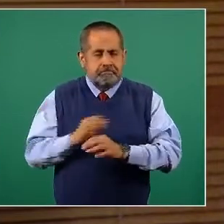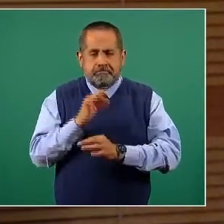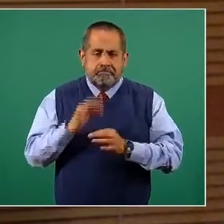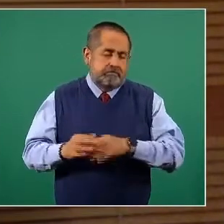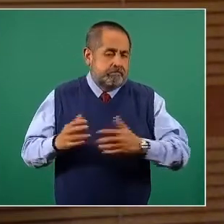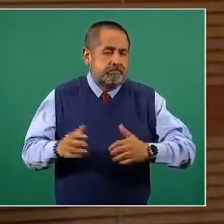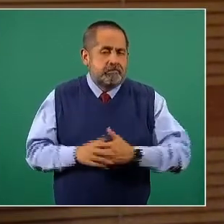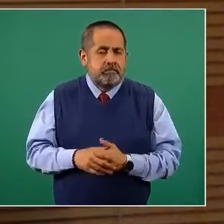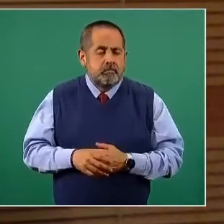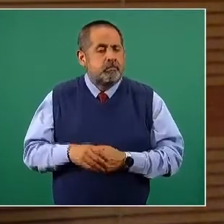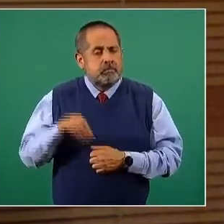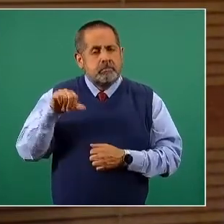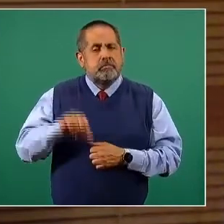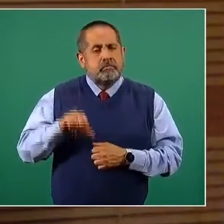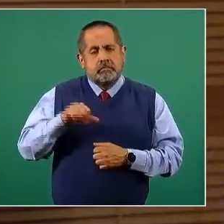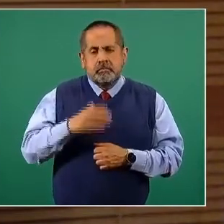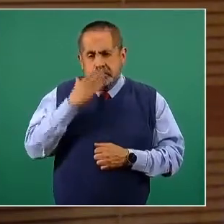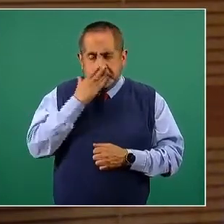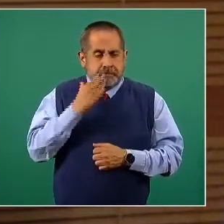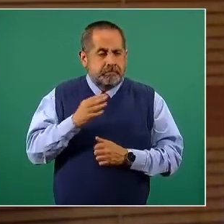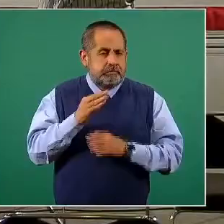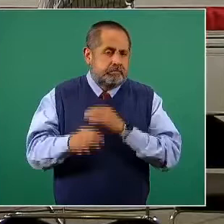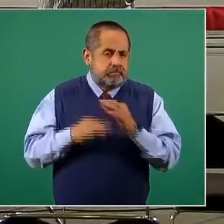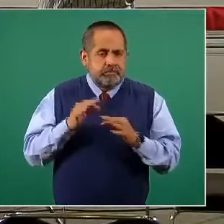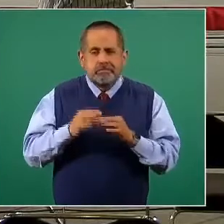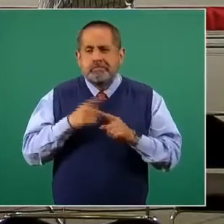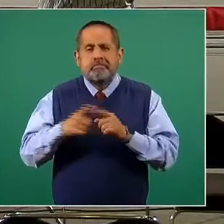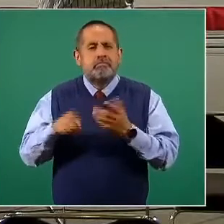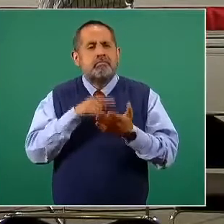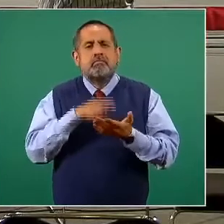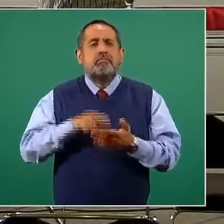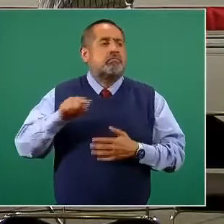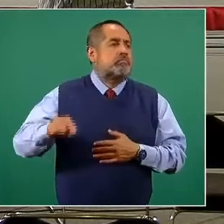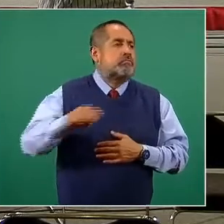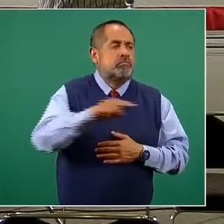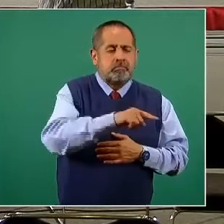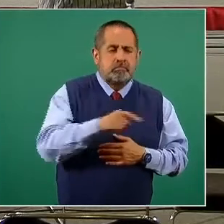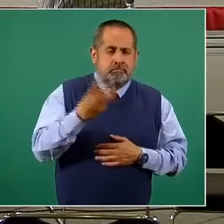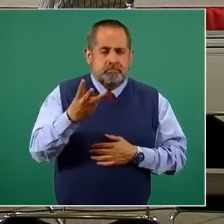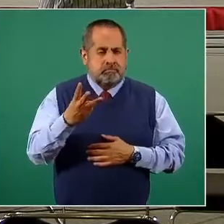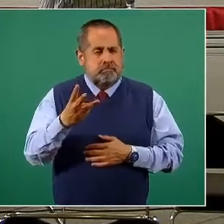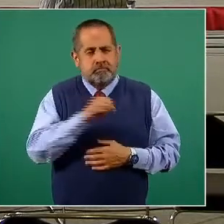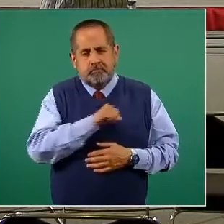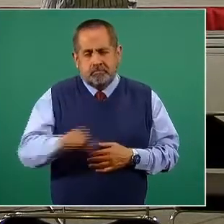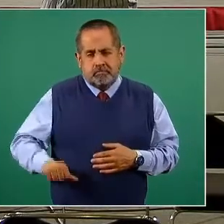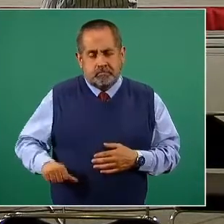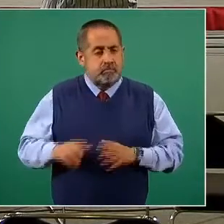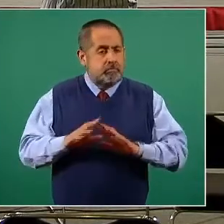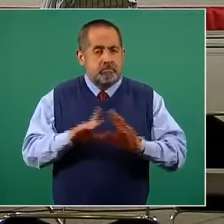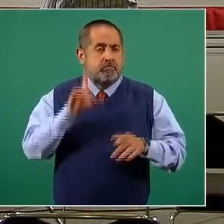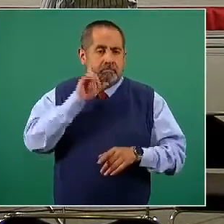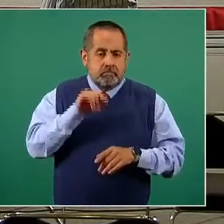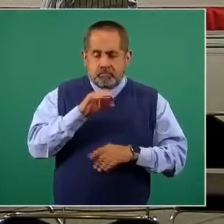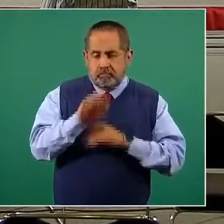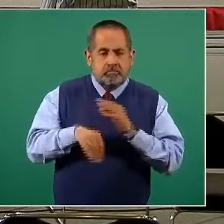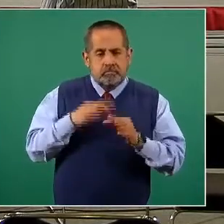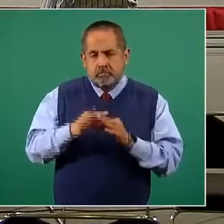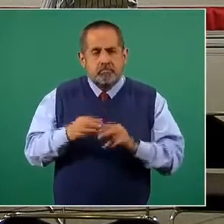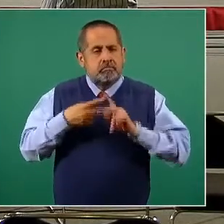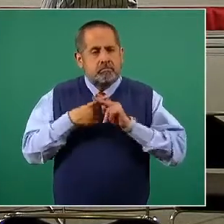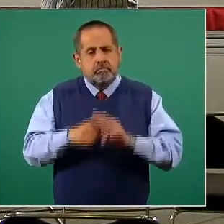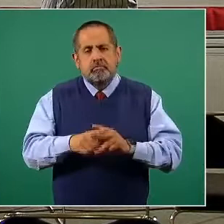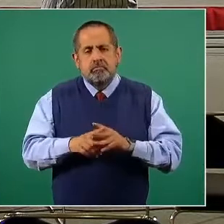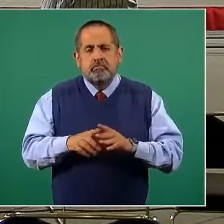de hoy se ha estado preparando los sitios de vacunación en estas 3 alcaldías, y mañana estarán listos para iniciar